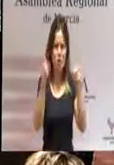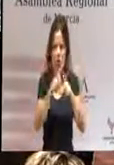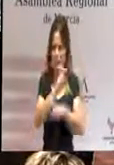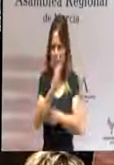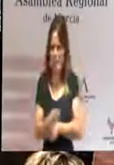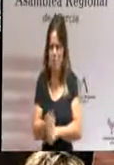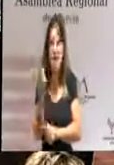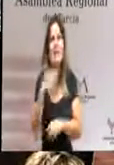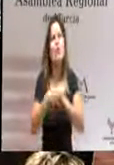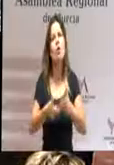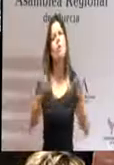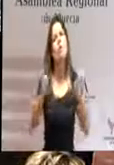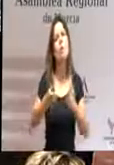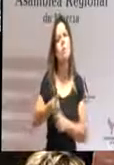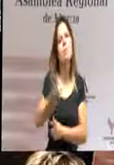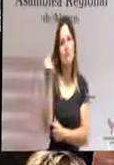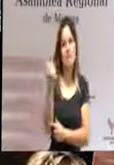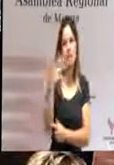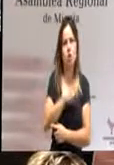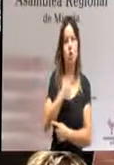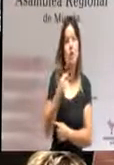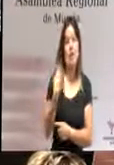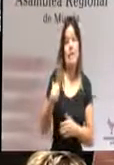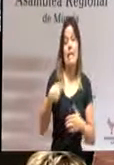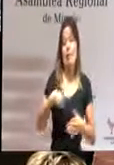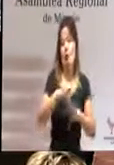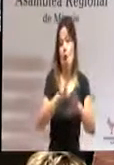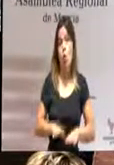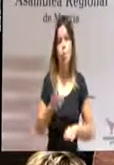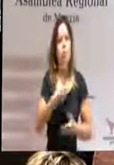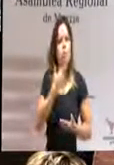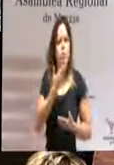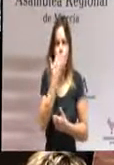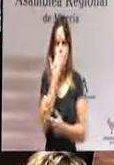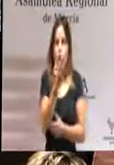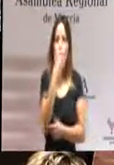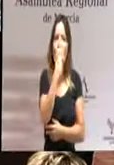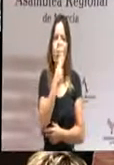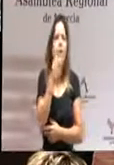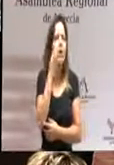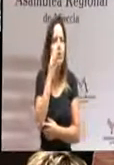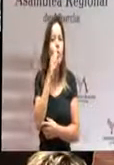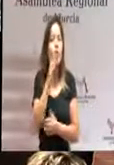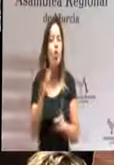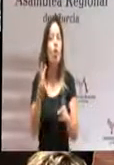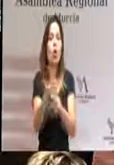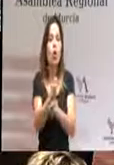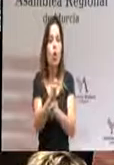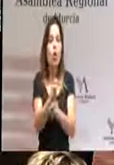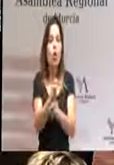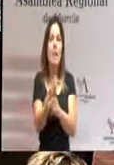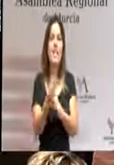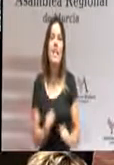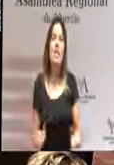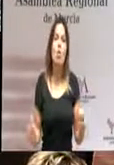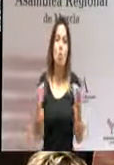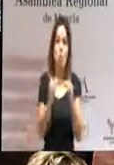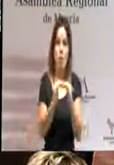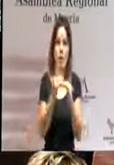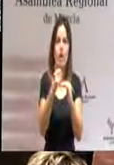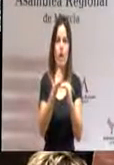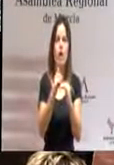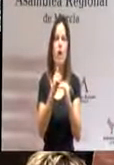más democrático, señor Sánchez. Y por último, le planteamos, sinceramente, un compromiso real para alcanzar la igualdad y la lucha contra